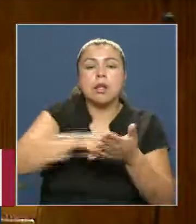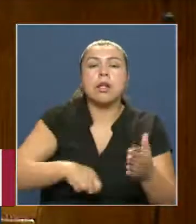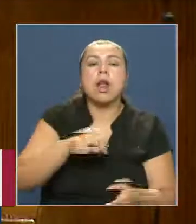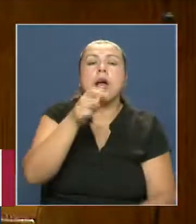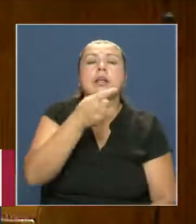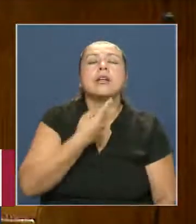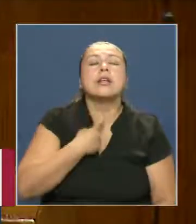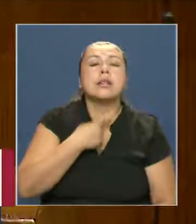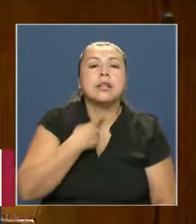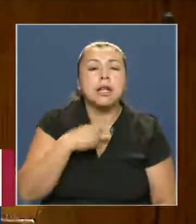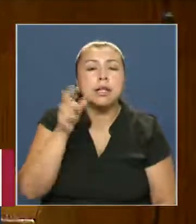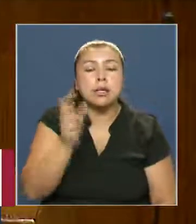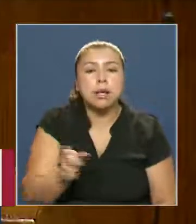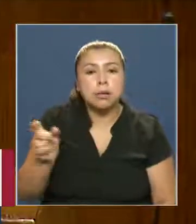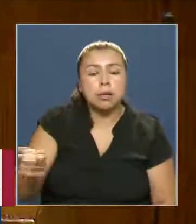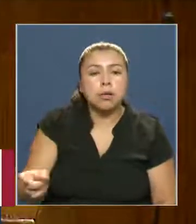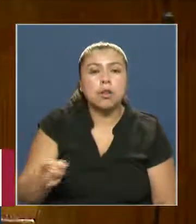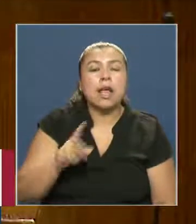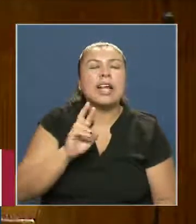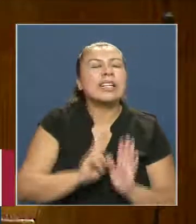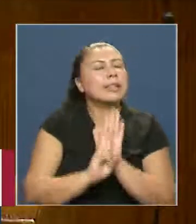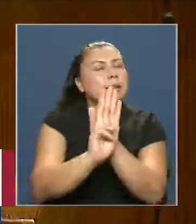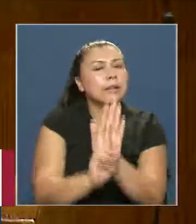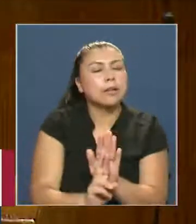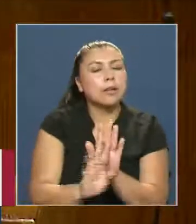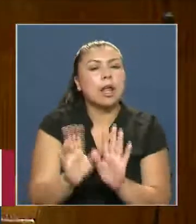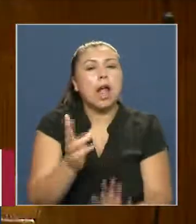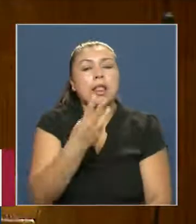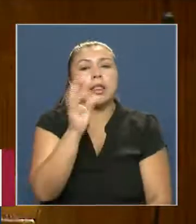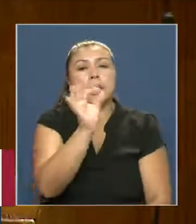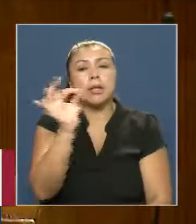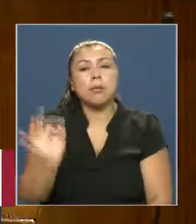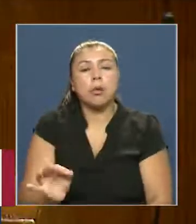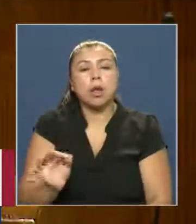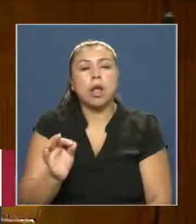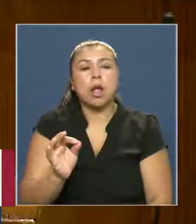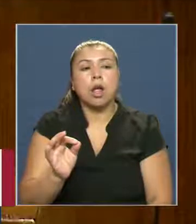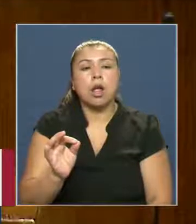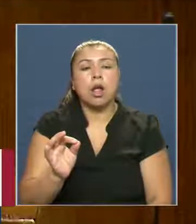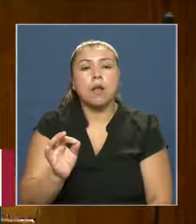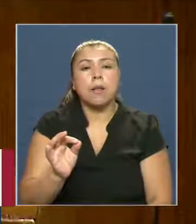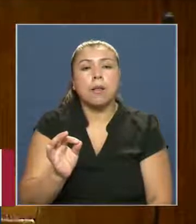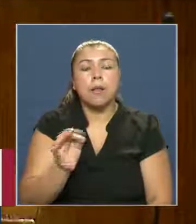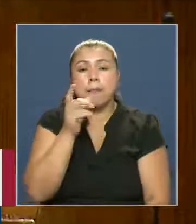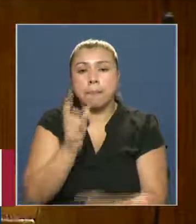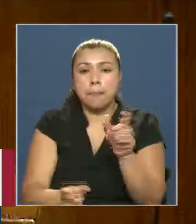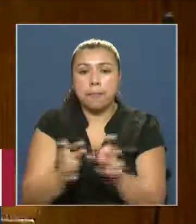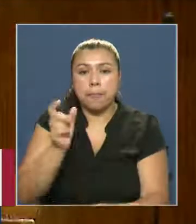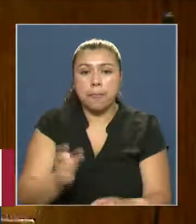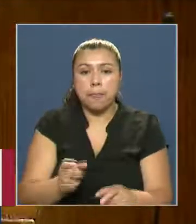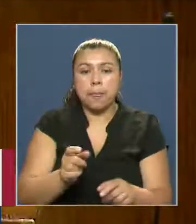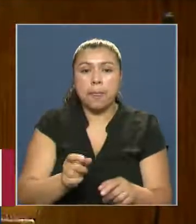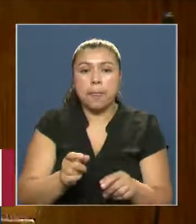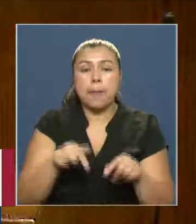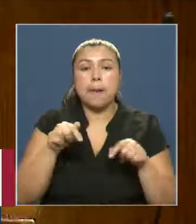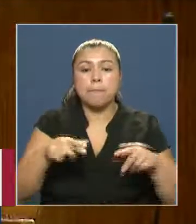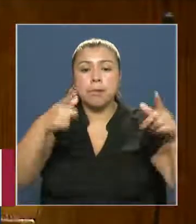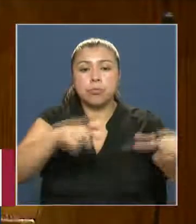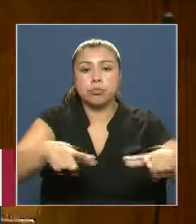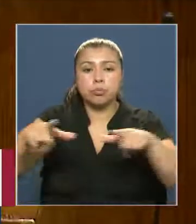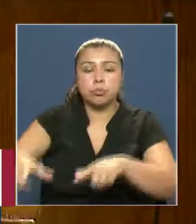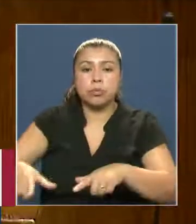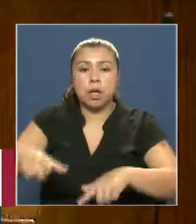interesados, que representen al menos el 30% de los residentes permanentes del asentamiento regular o